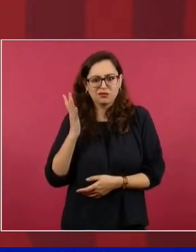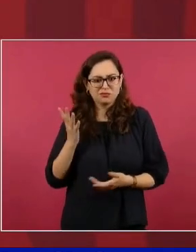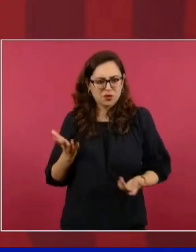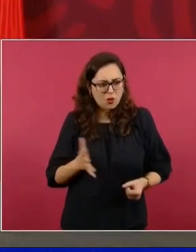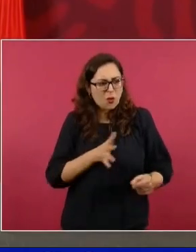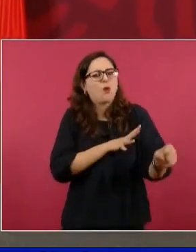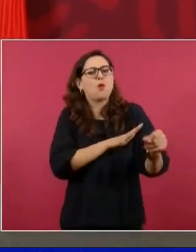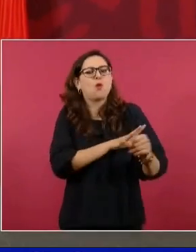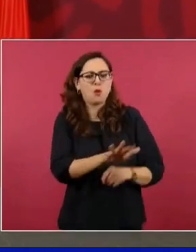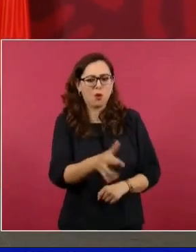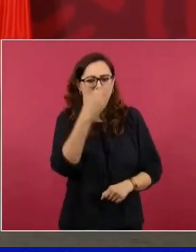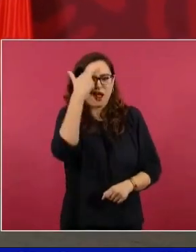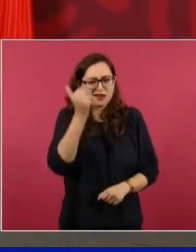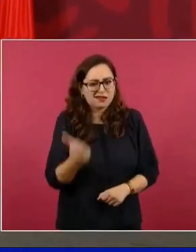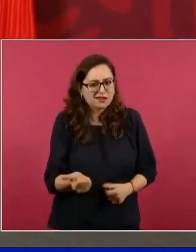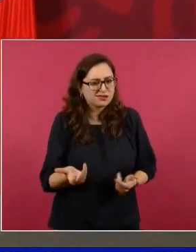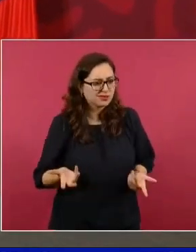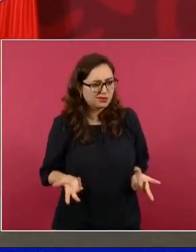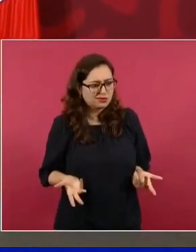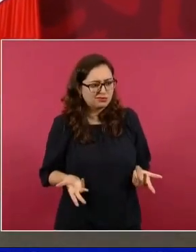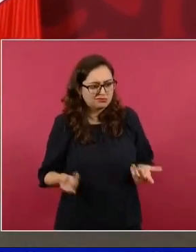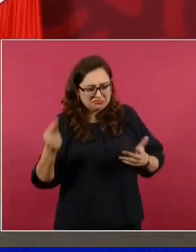cuando se